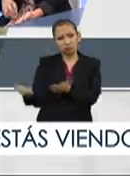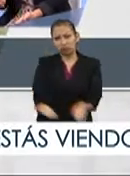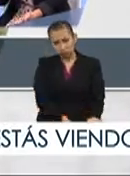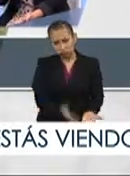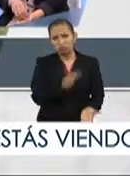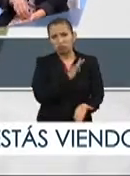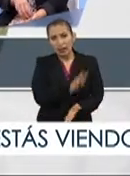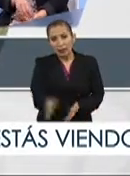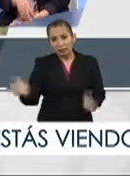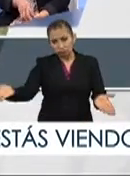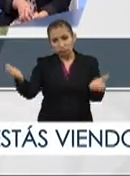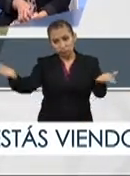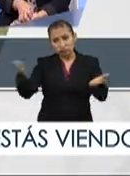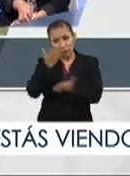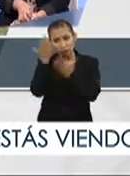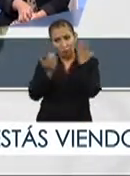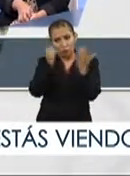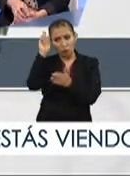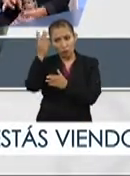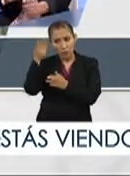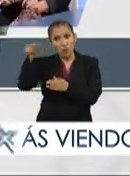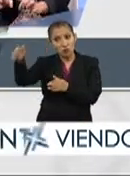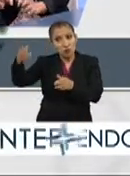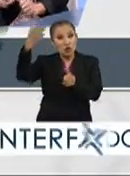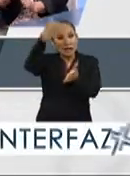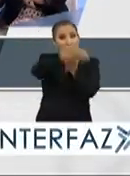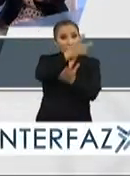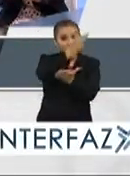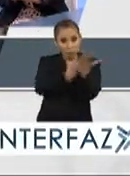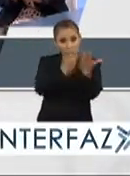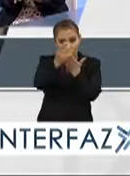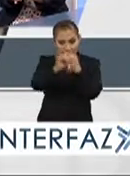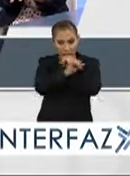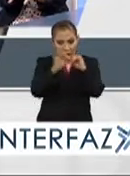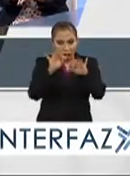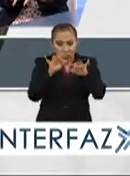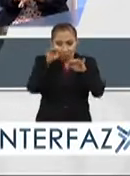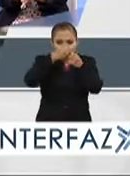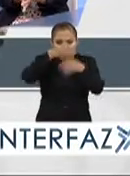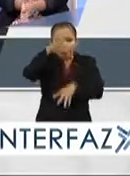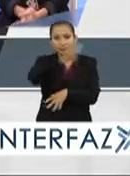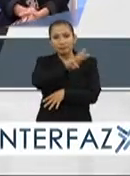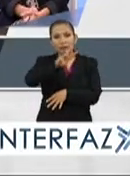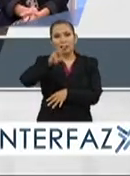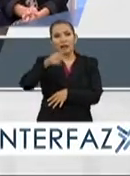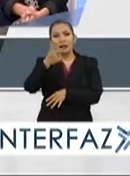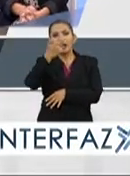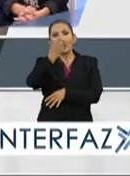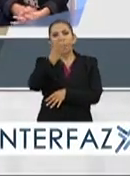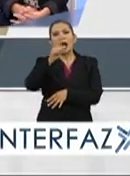gratuito. Animo a todos los estudiantes que nos estén viendo a que entren al programa. En la página, como he dicho, es